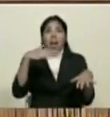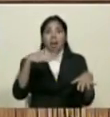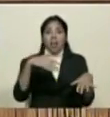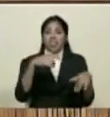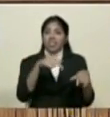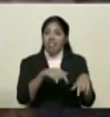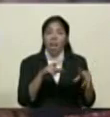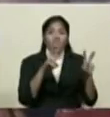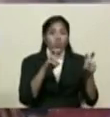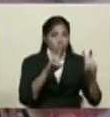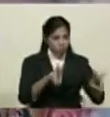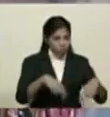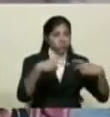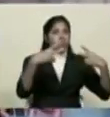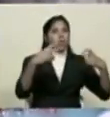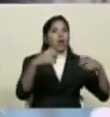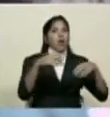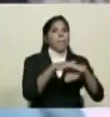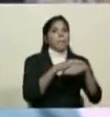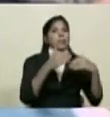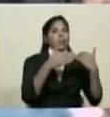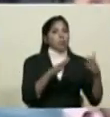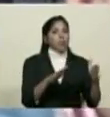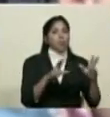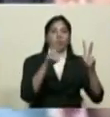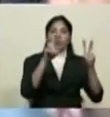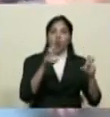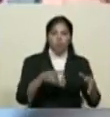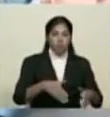esta nueva etapa que está viviendo